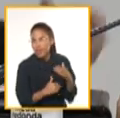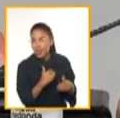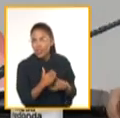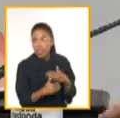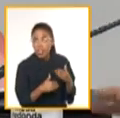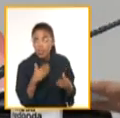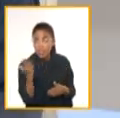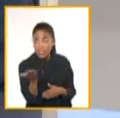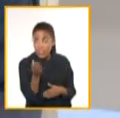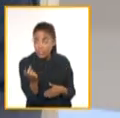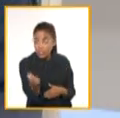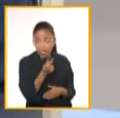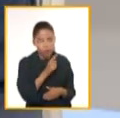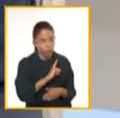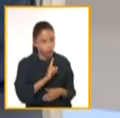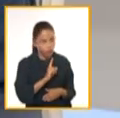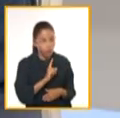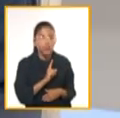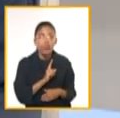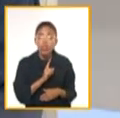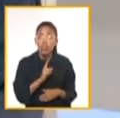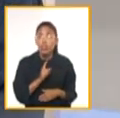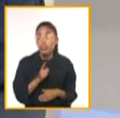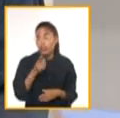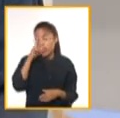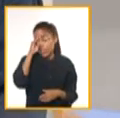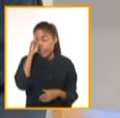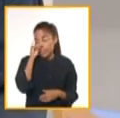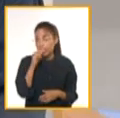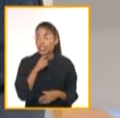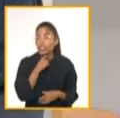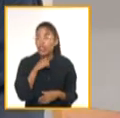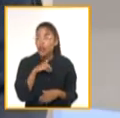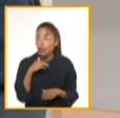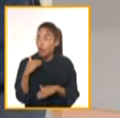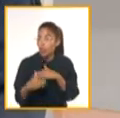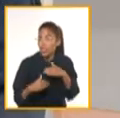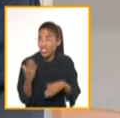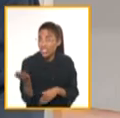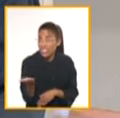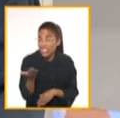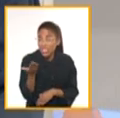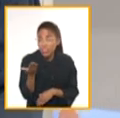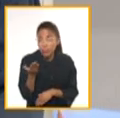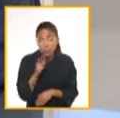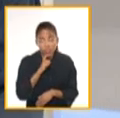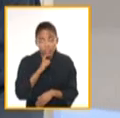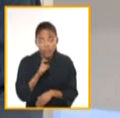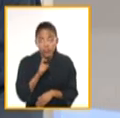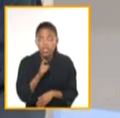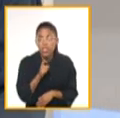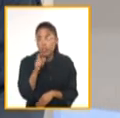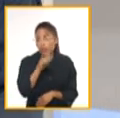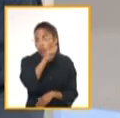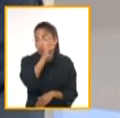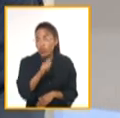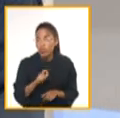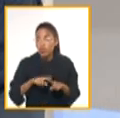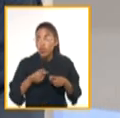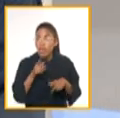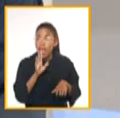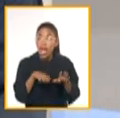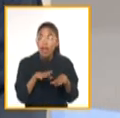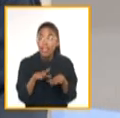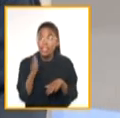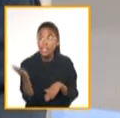inmediato, ¿no? Sí, nunca el proceso es inmediato. A veces hay consecuencias graves en la operación en un momento determinado que sacan de servicio las